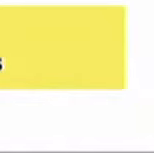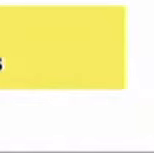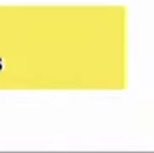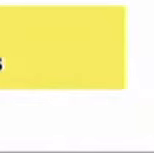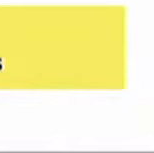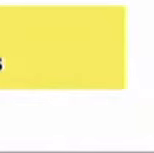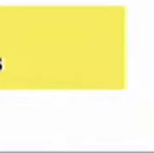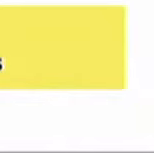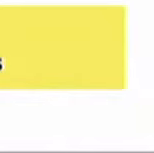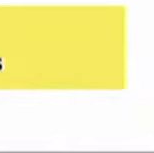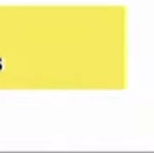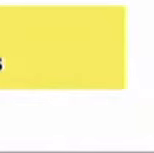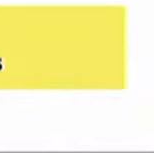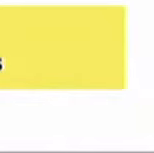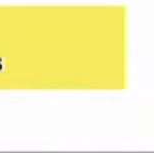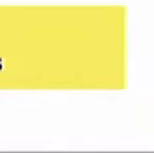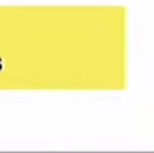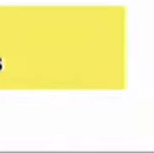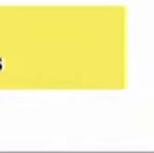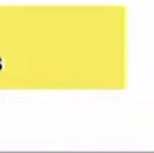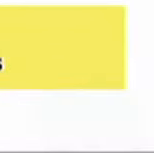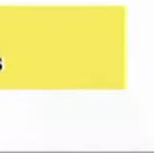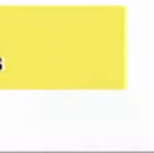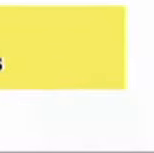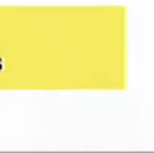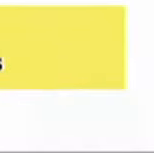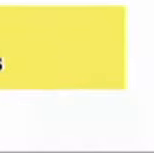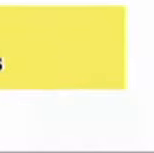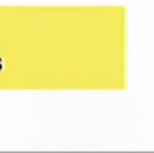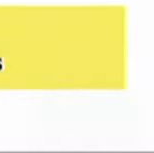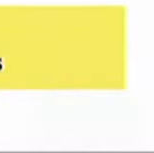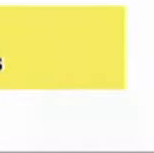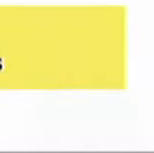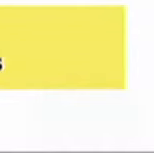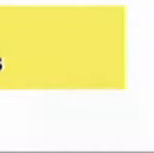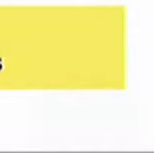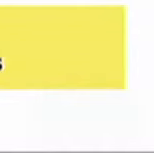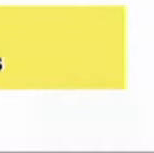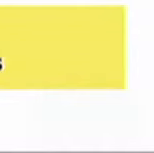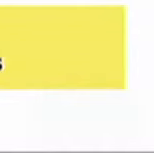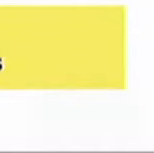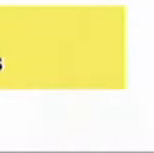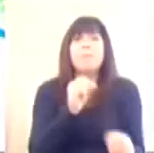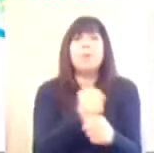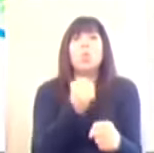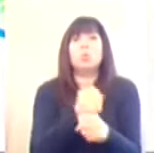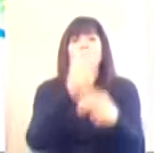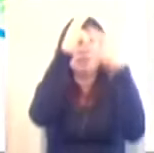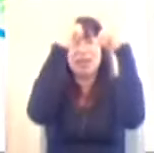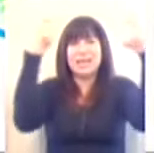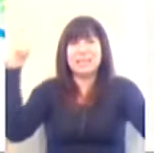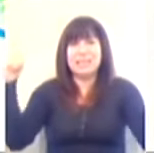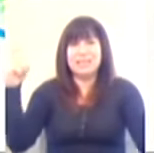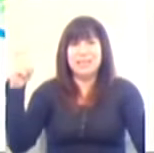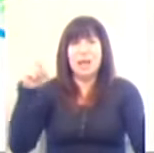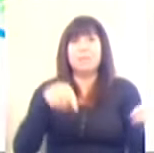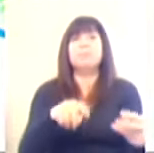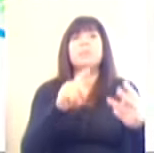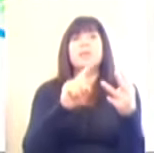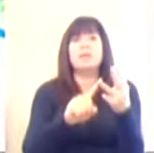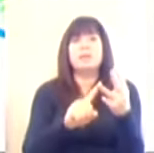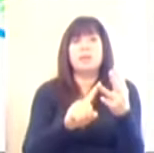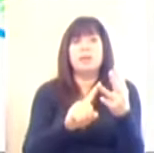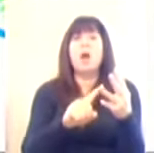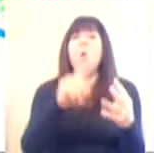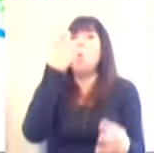hoy por hoy, sigue siendo el carbón, que se usa casi exclusivamente en el caso de Chile para producir electricidad. Y hay un cuarto de